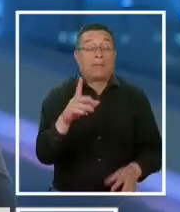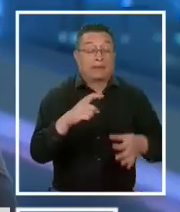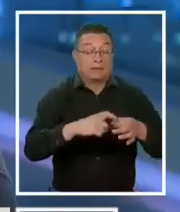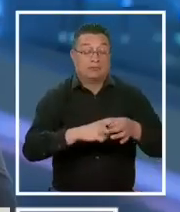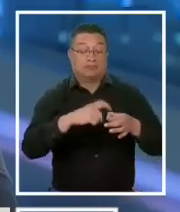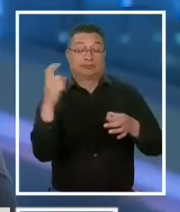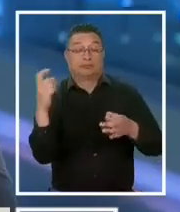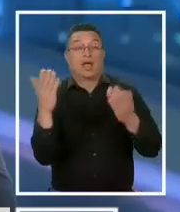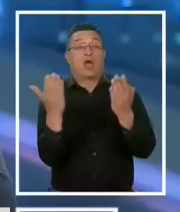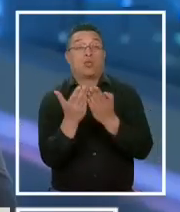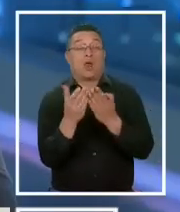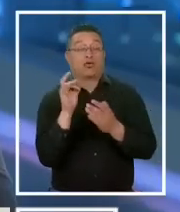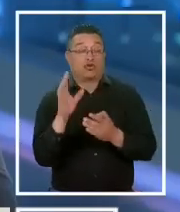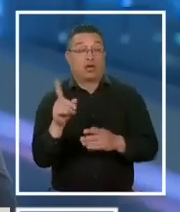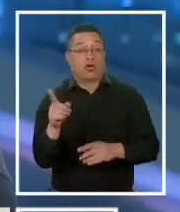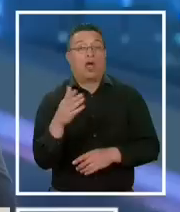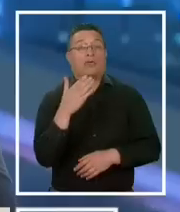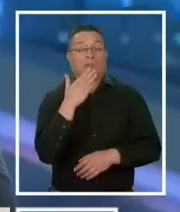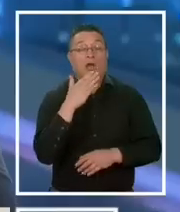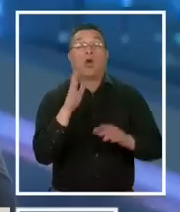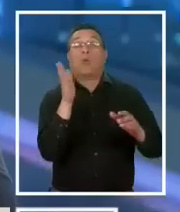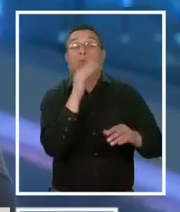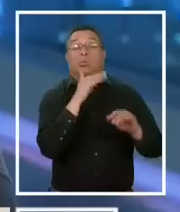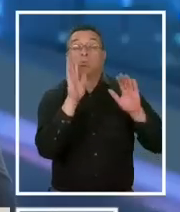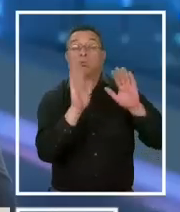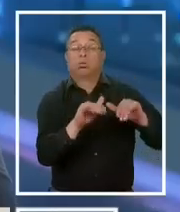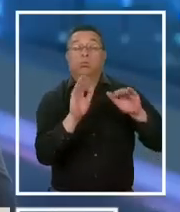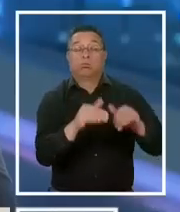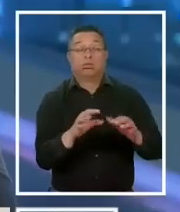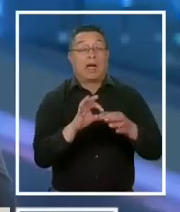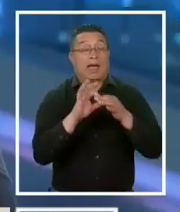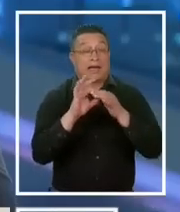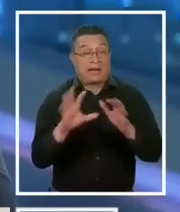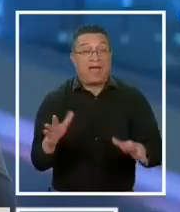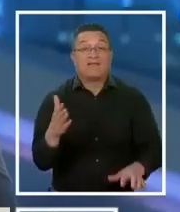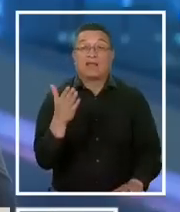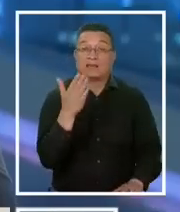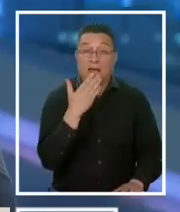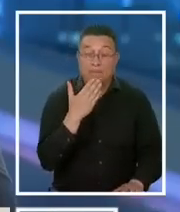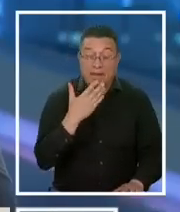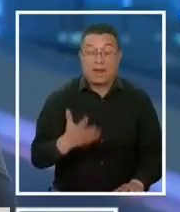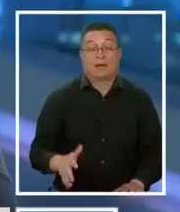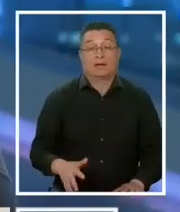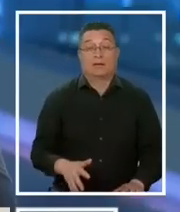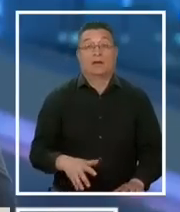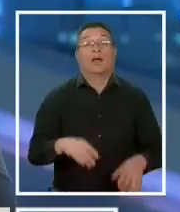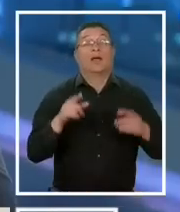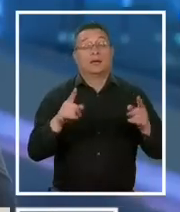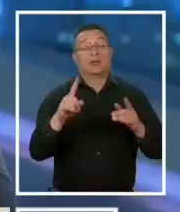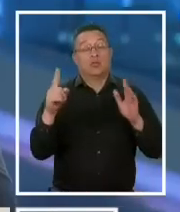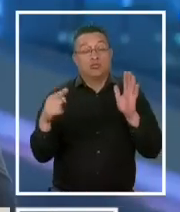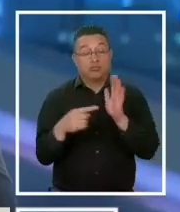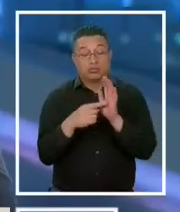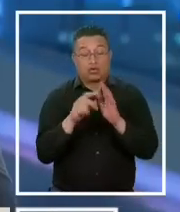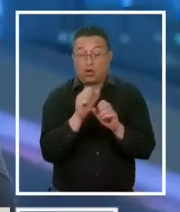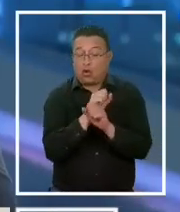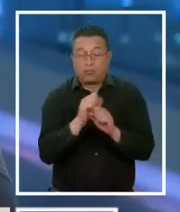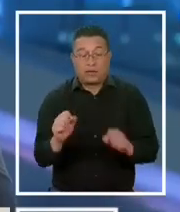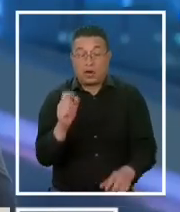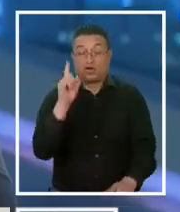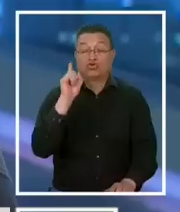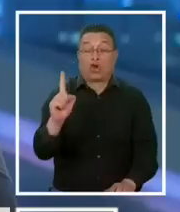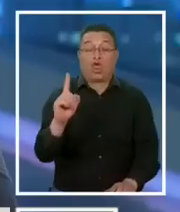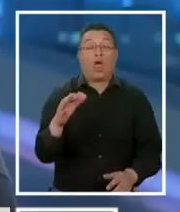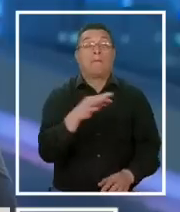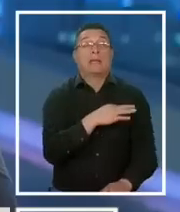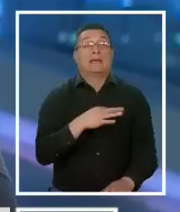no es solo los niños que no están yendo es el ausentismo grave también o sea el punto es que acá no puedes dejar solo el